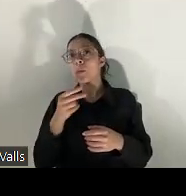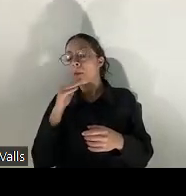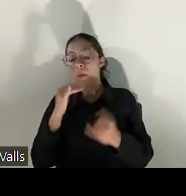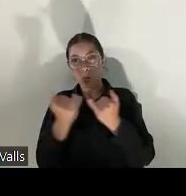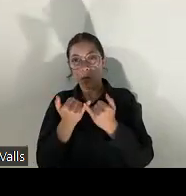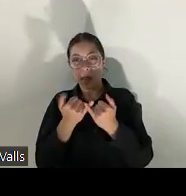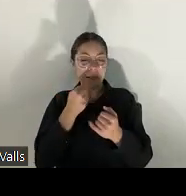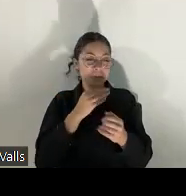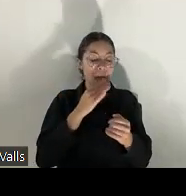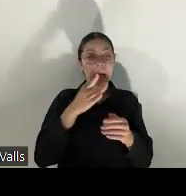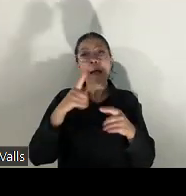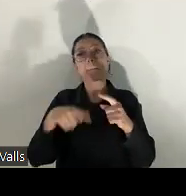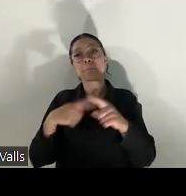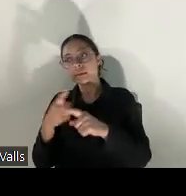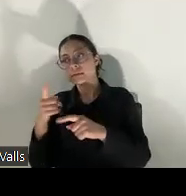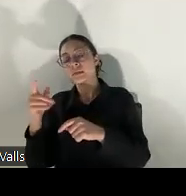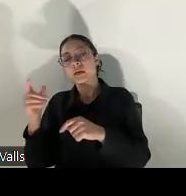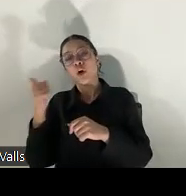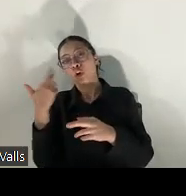sería un signo de alarma.